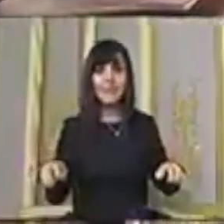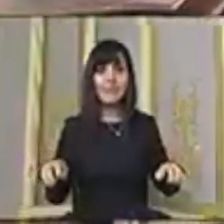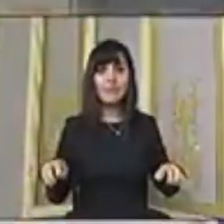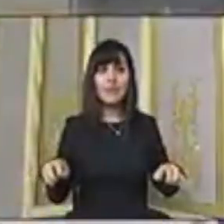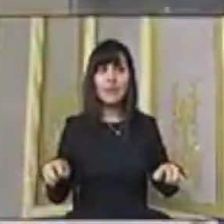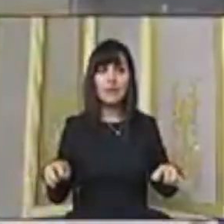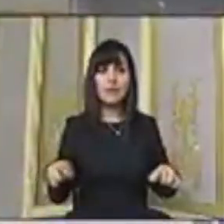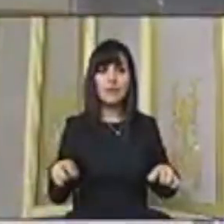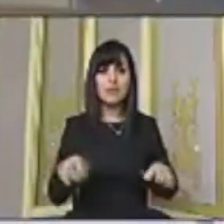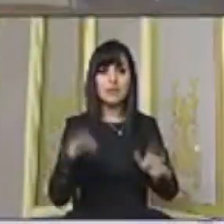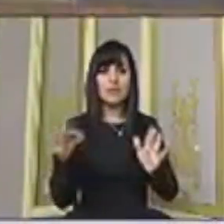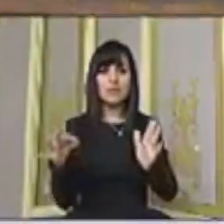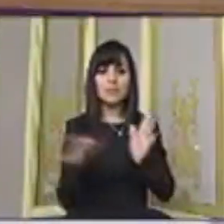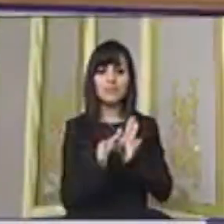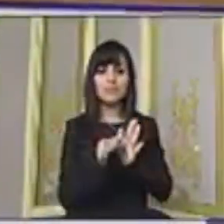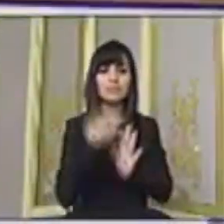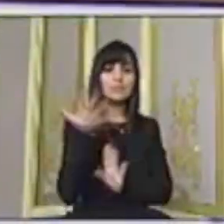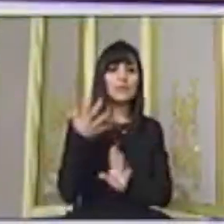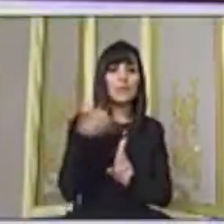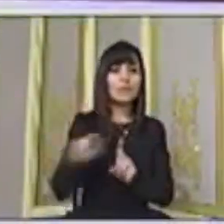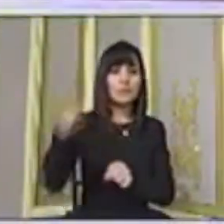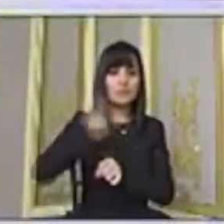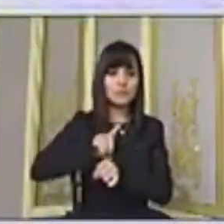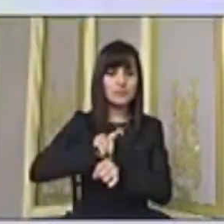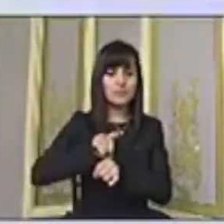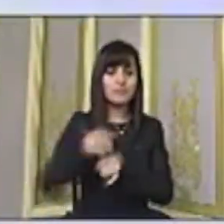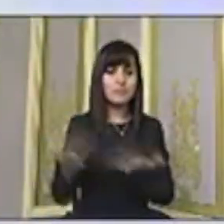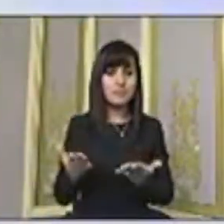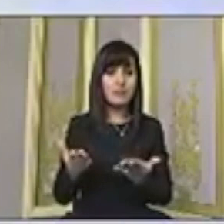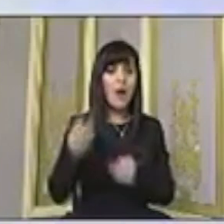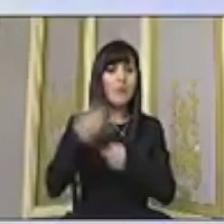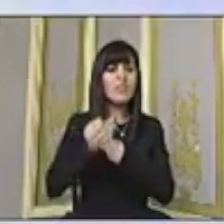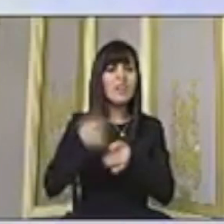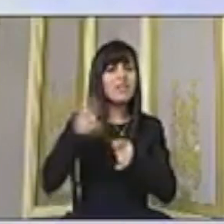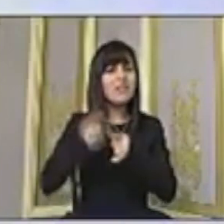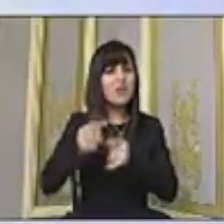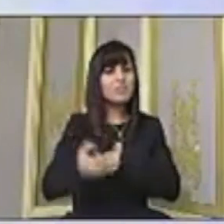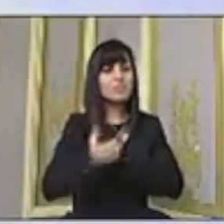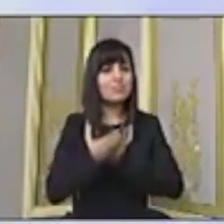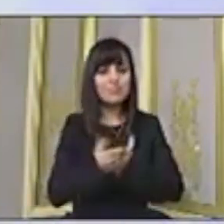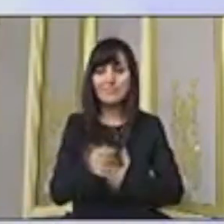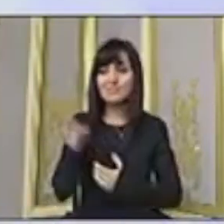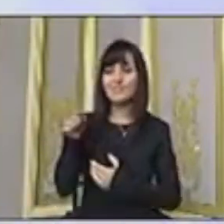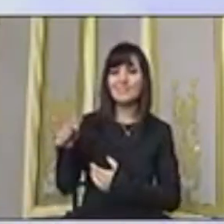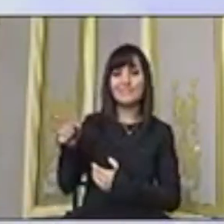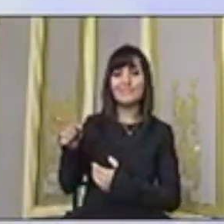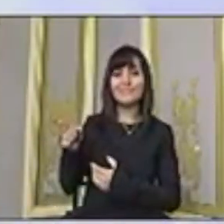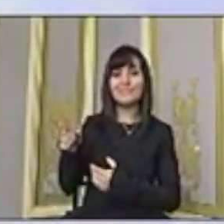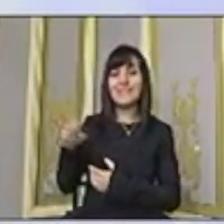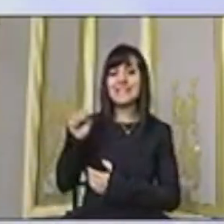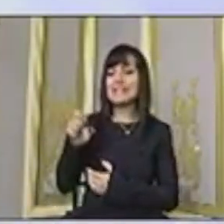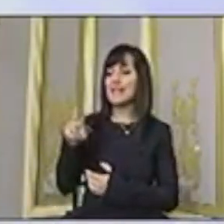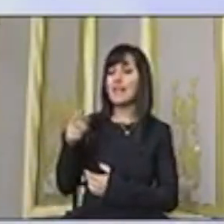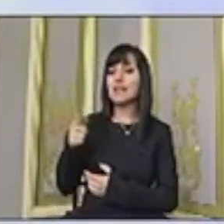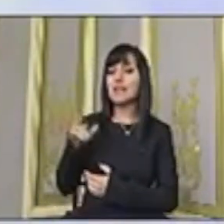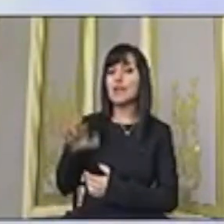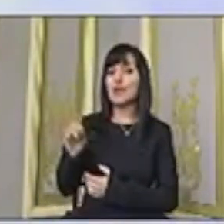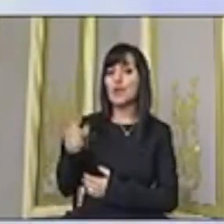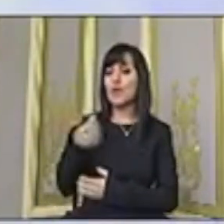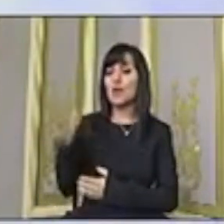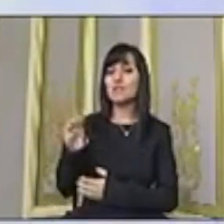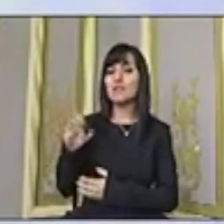En cumplimiento al punto 5 del orden del día, tiene el uso de la palabra el ciudadano Sergio Salomón